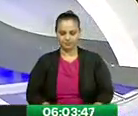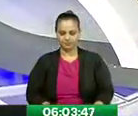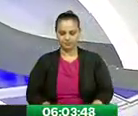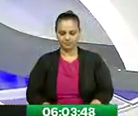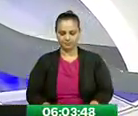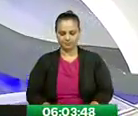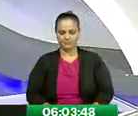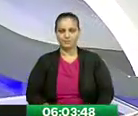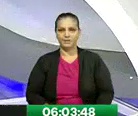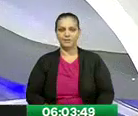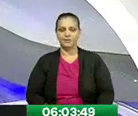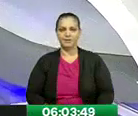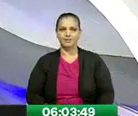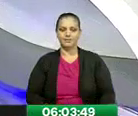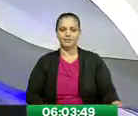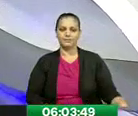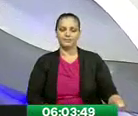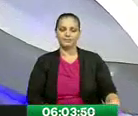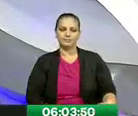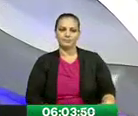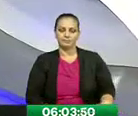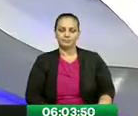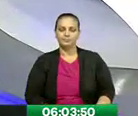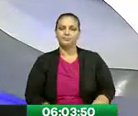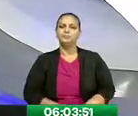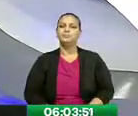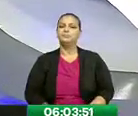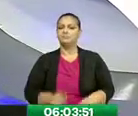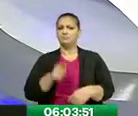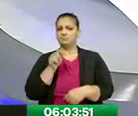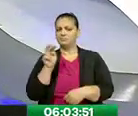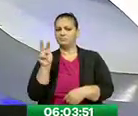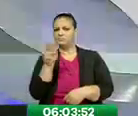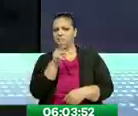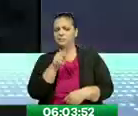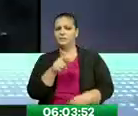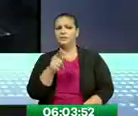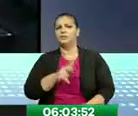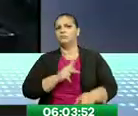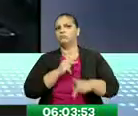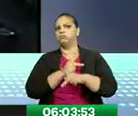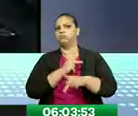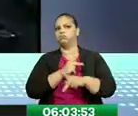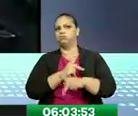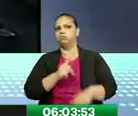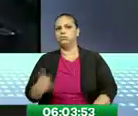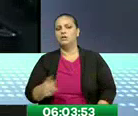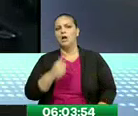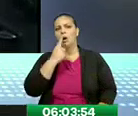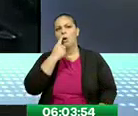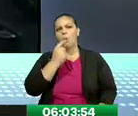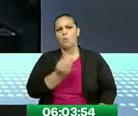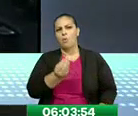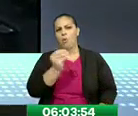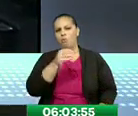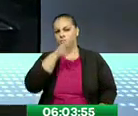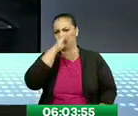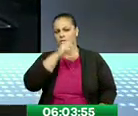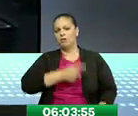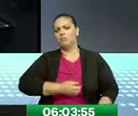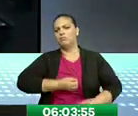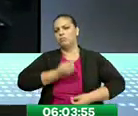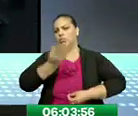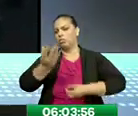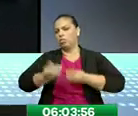cabeza. Sí, claro. Pero, aquí en los sentidos, y ahorita estábamos cafeteándolo al joven. Exacto. Pedimos también disculpas a